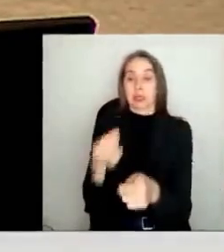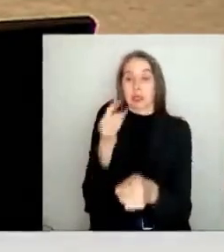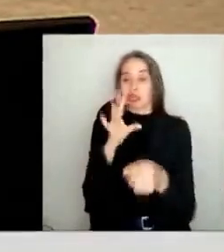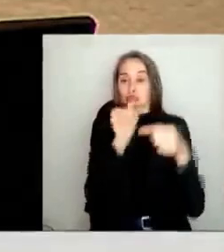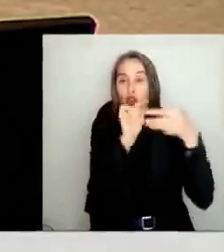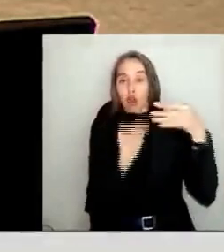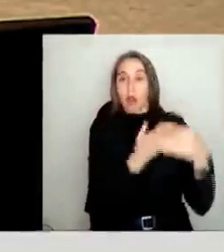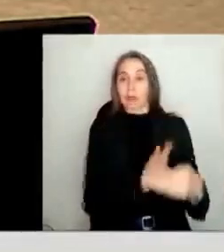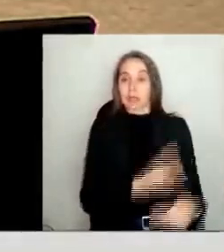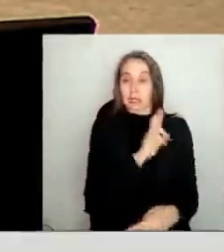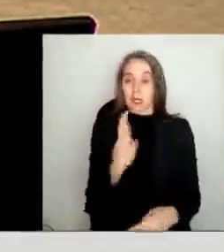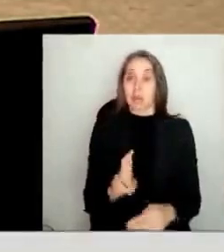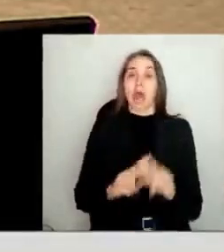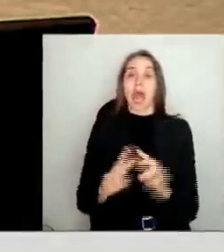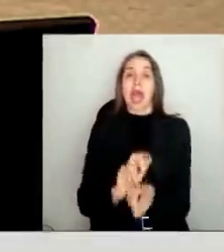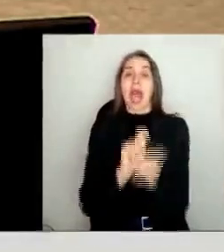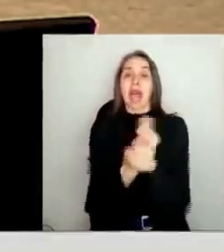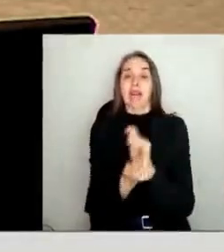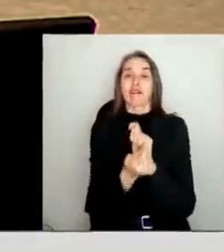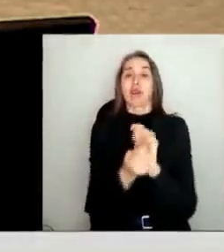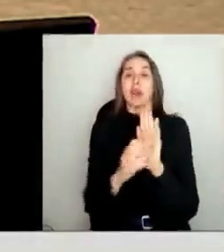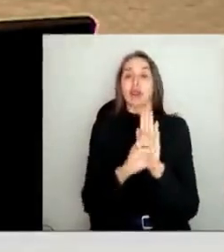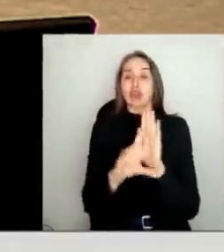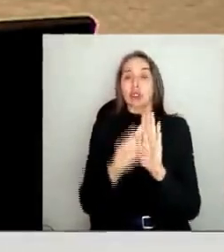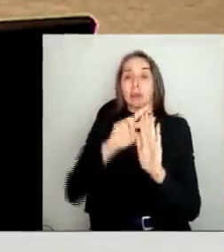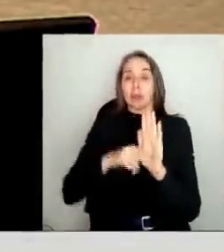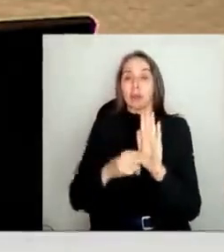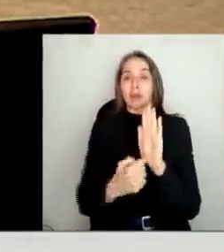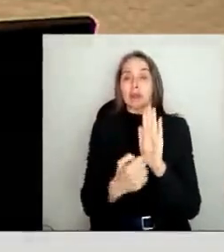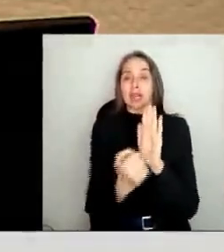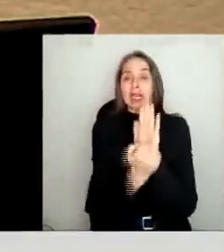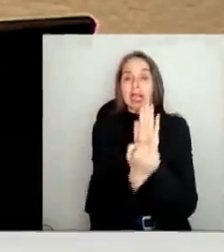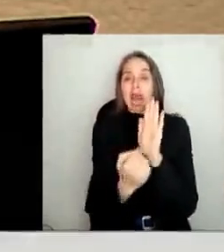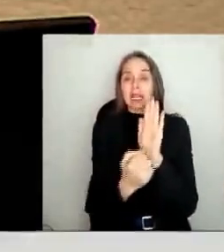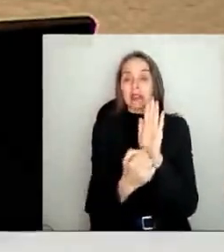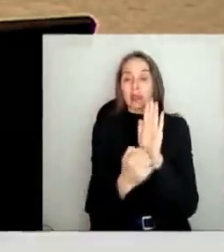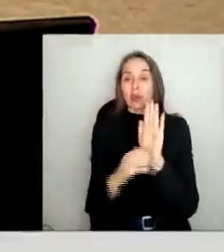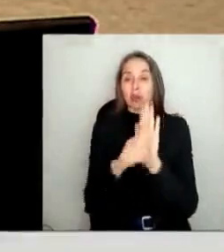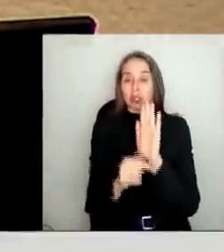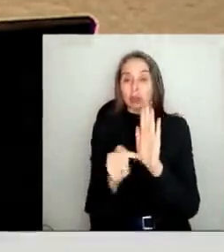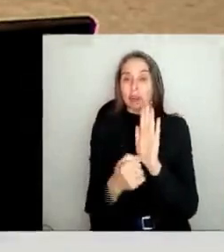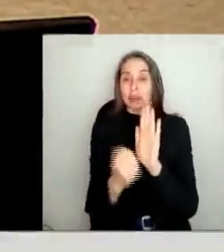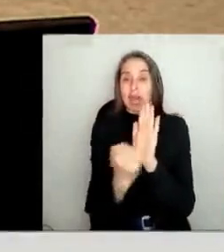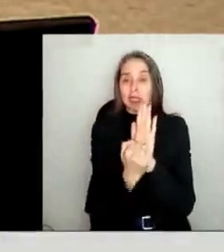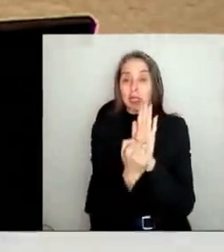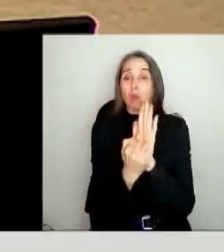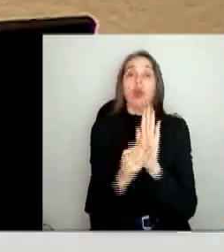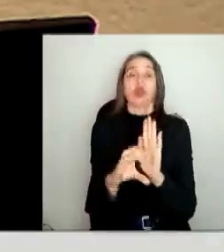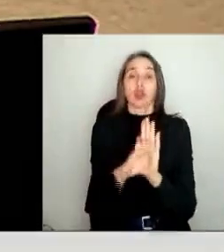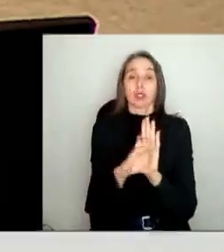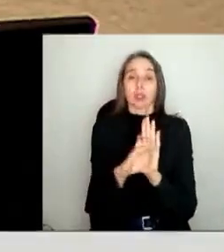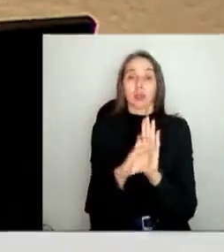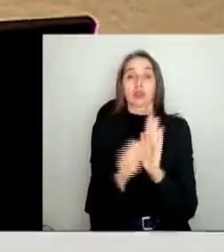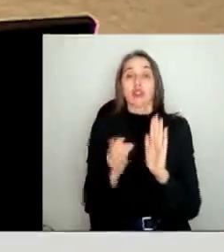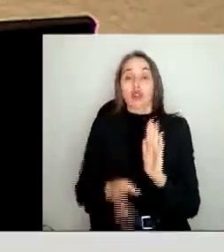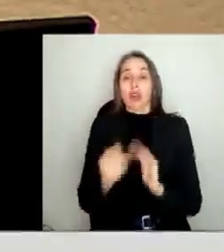una reforma constitucional para modificar ese artículo de la constitución pero en tanto ese artículo de la Constitución sea válido